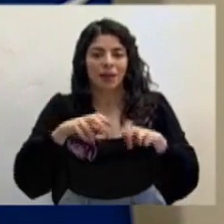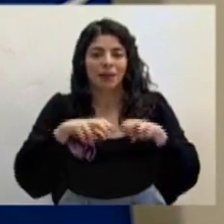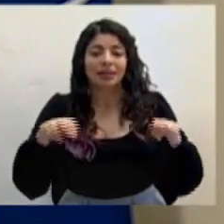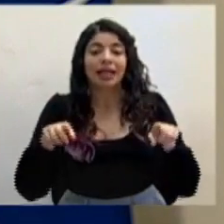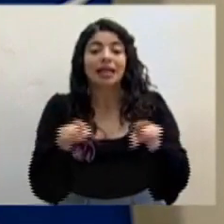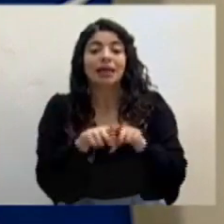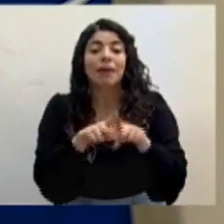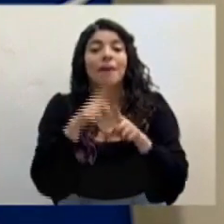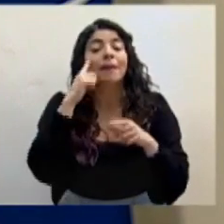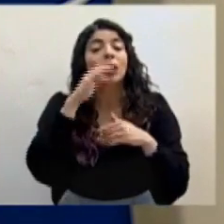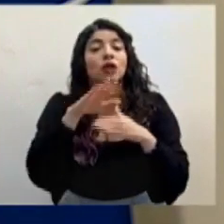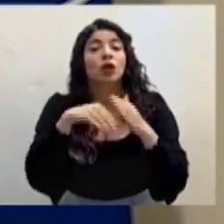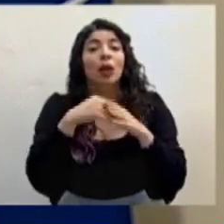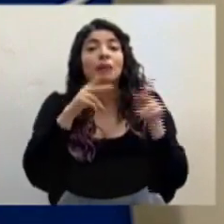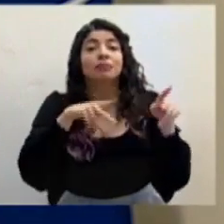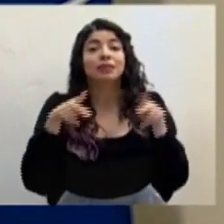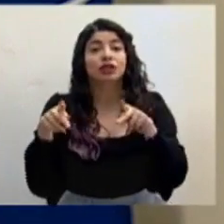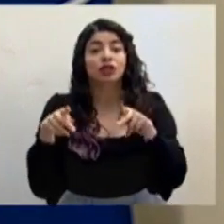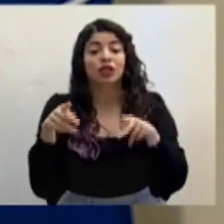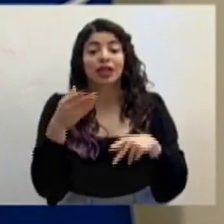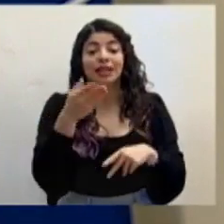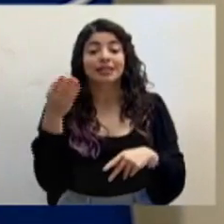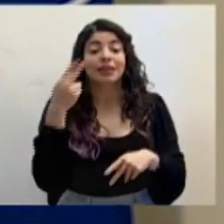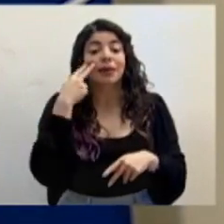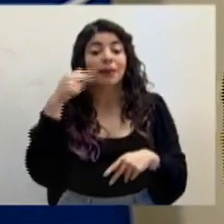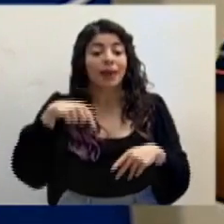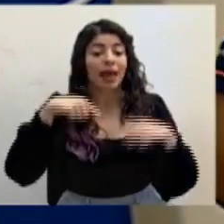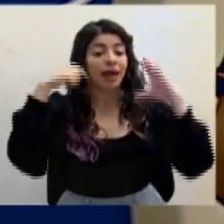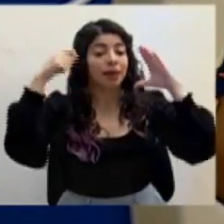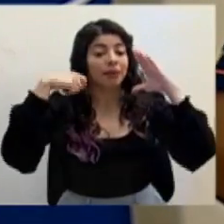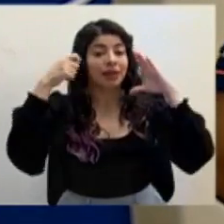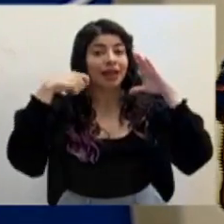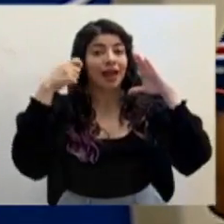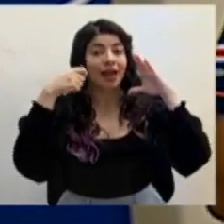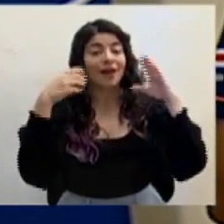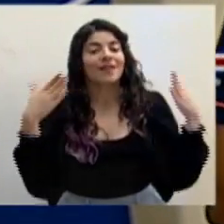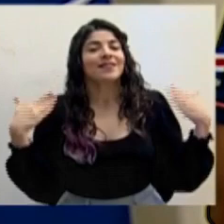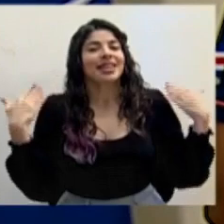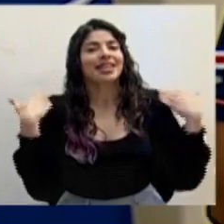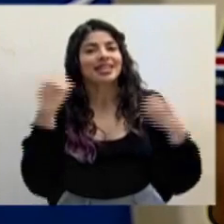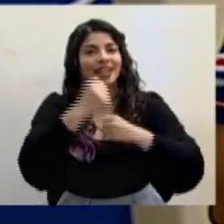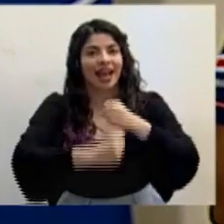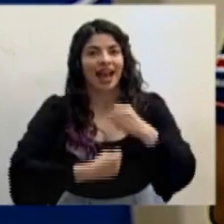para todas las personas que siguen la transmisión, muy feliz